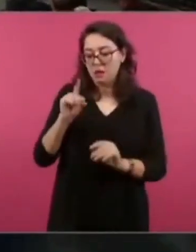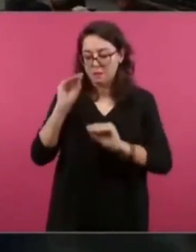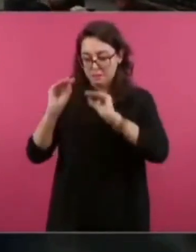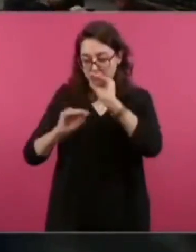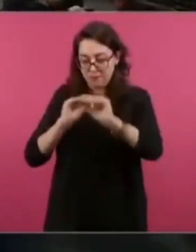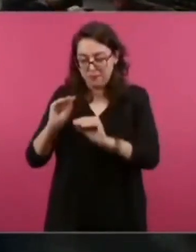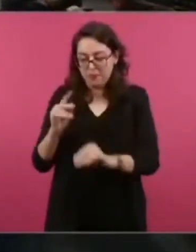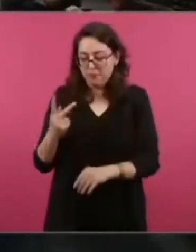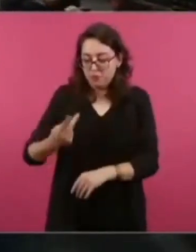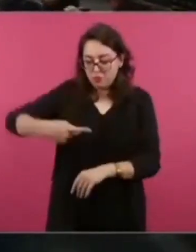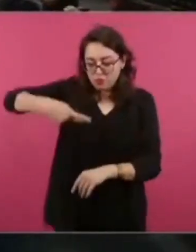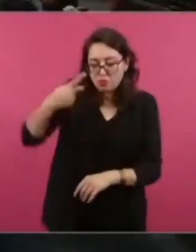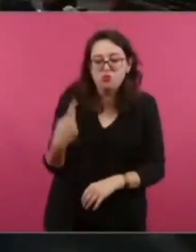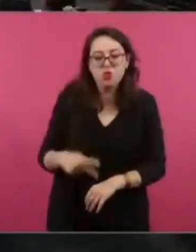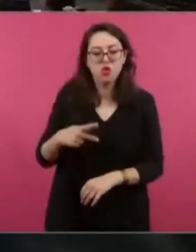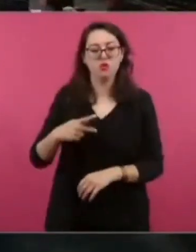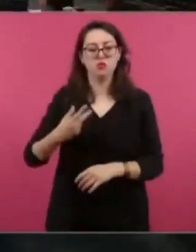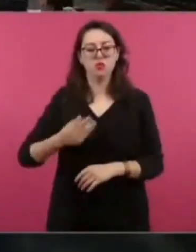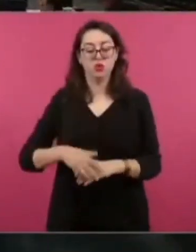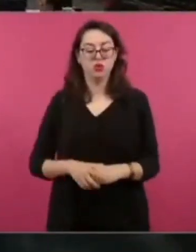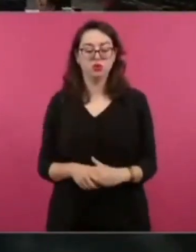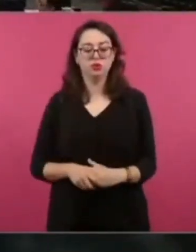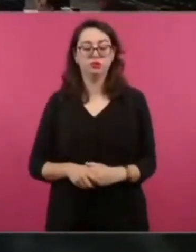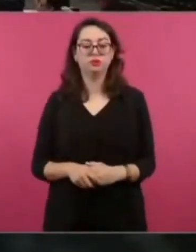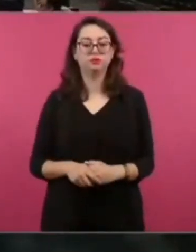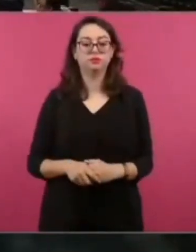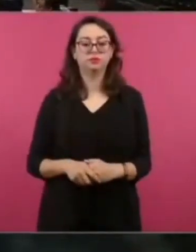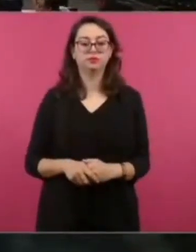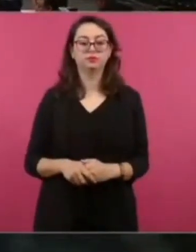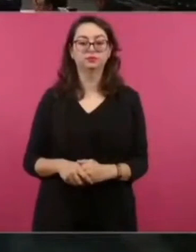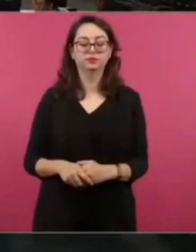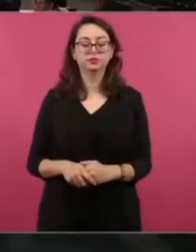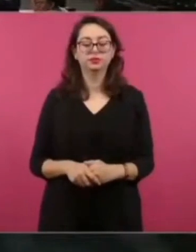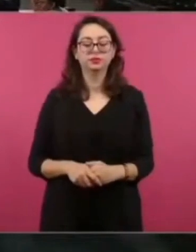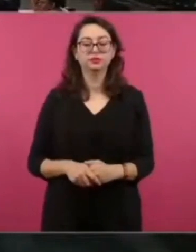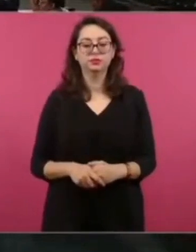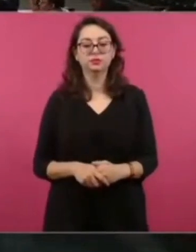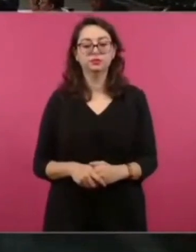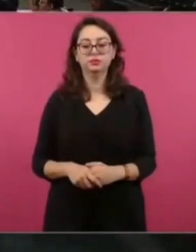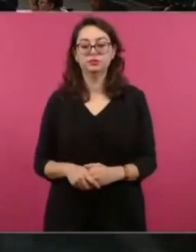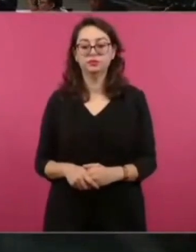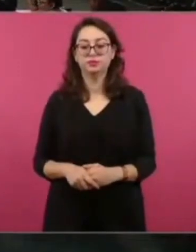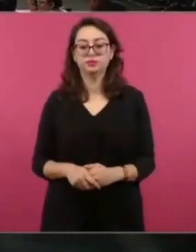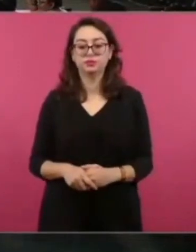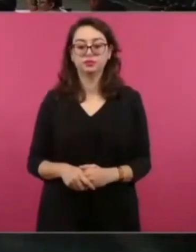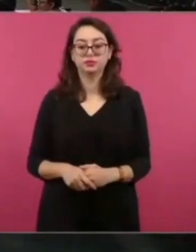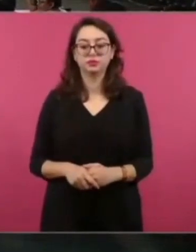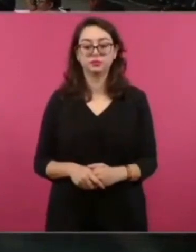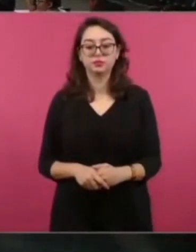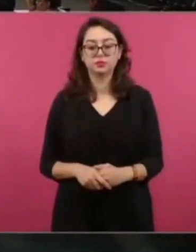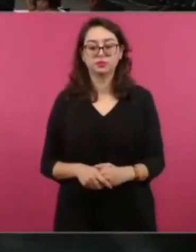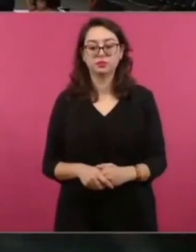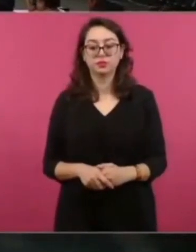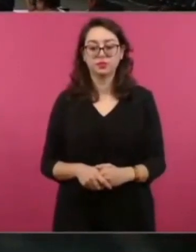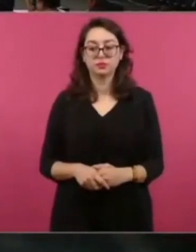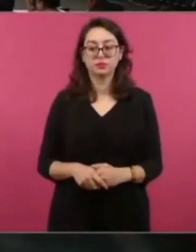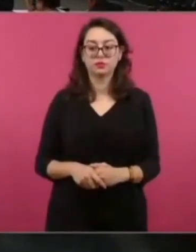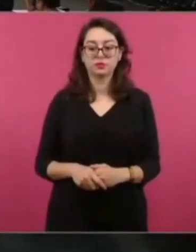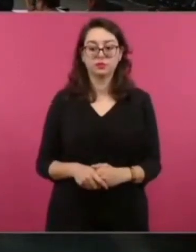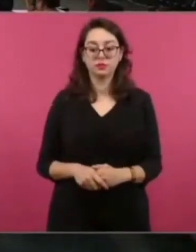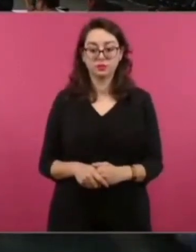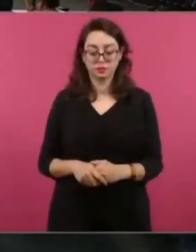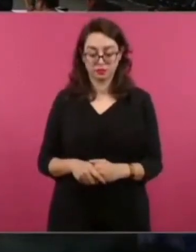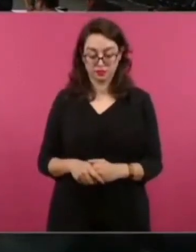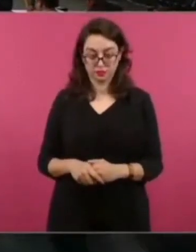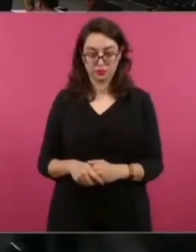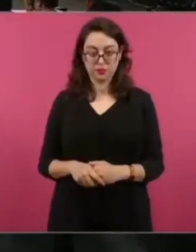Hay algo aquí. Es nada más por así. Sí. Aquí miren nada más.